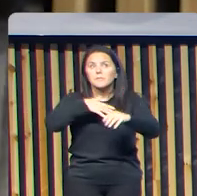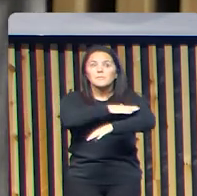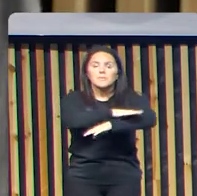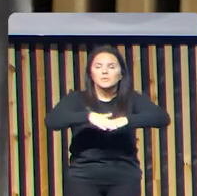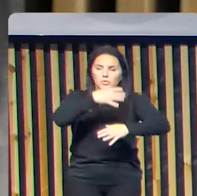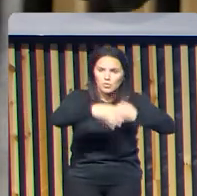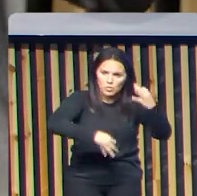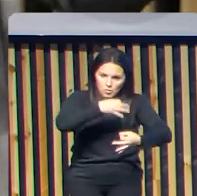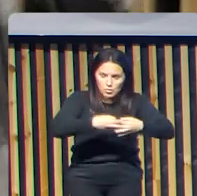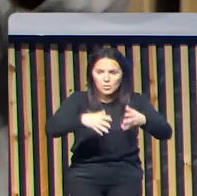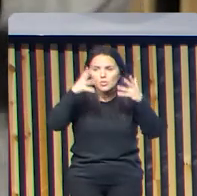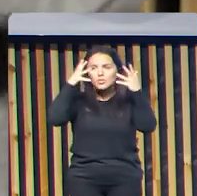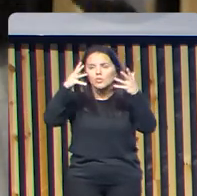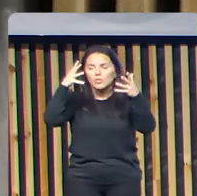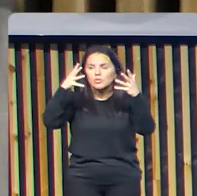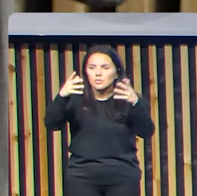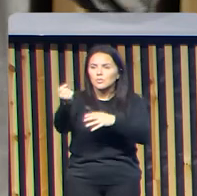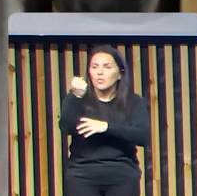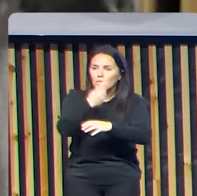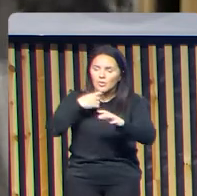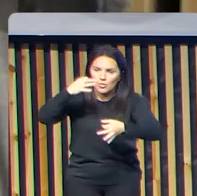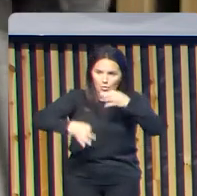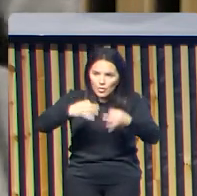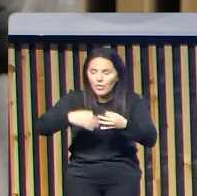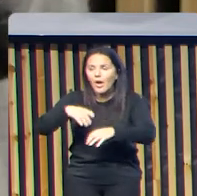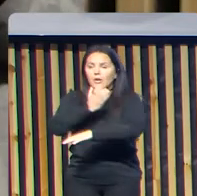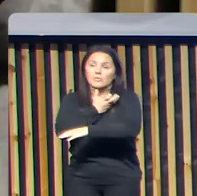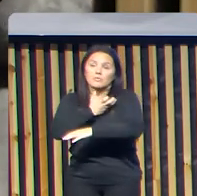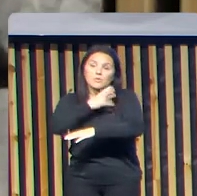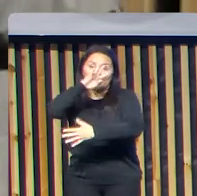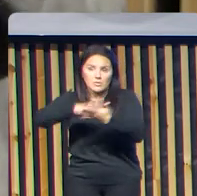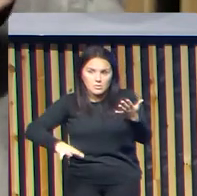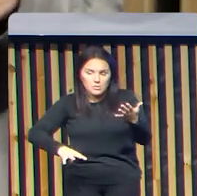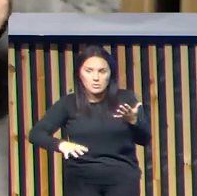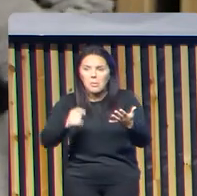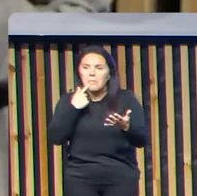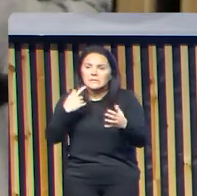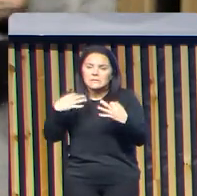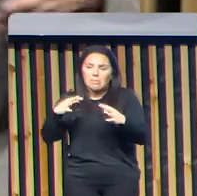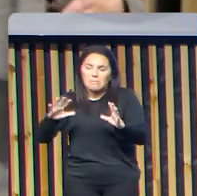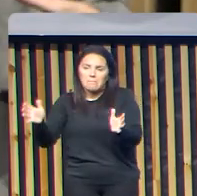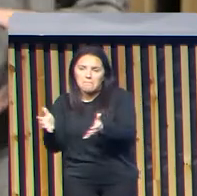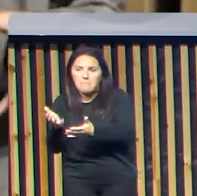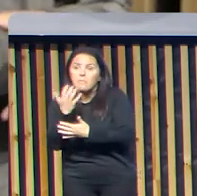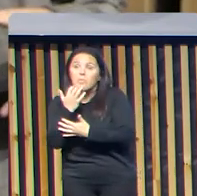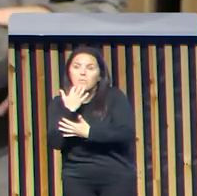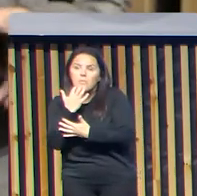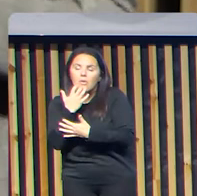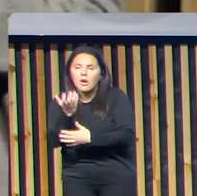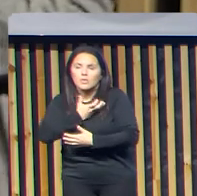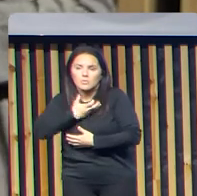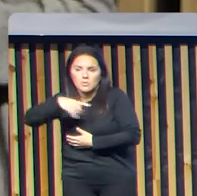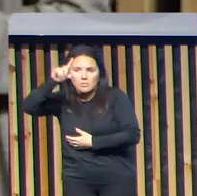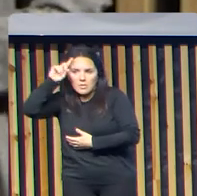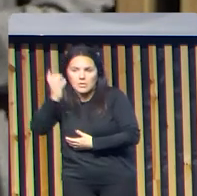Ministerio de Justicia del Consejo general del poder judicial la generalitat de cataluñao algo más doméstico como el ayuntamiento